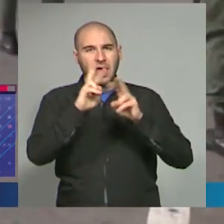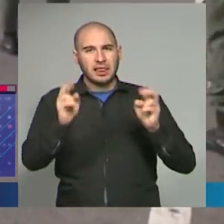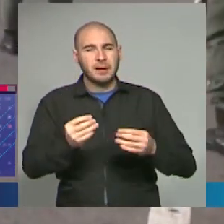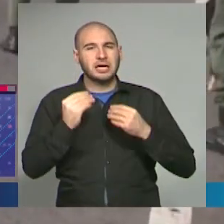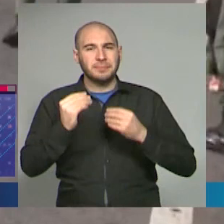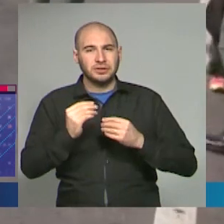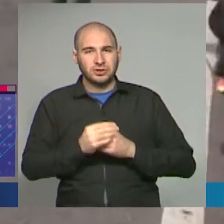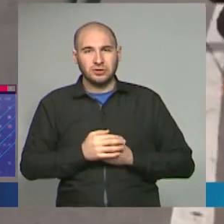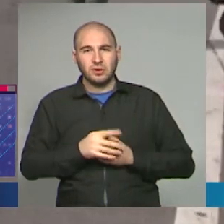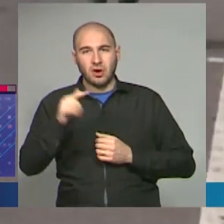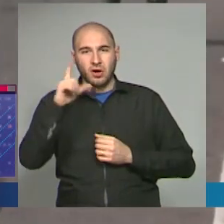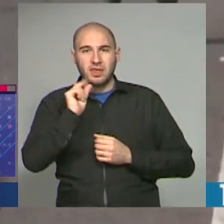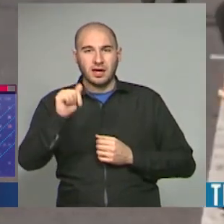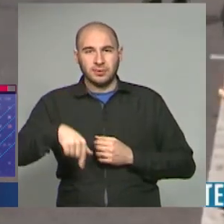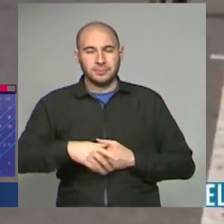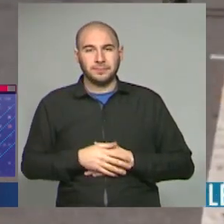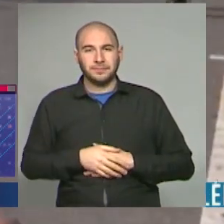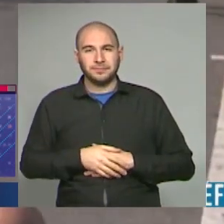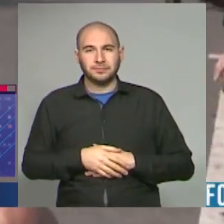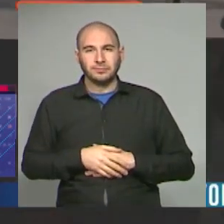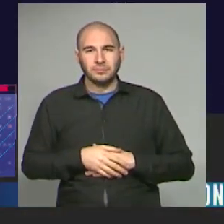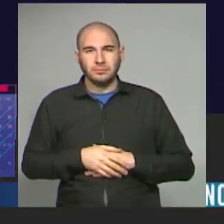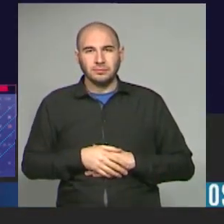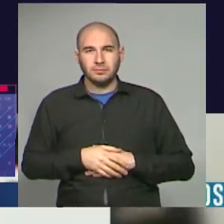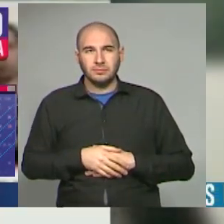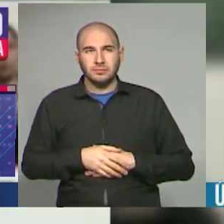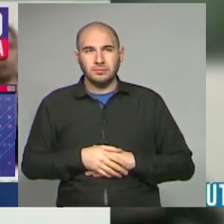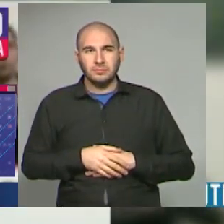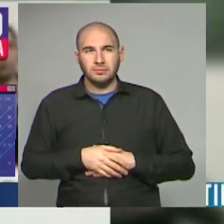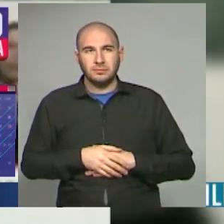lo que sucedía durante la jornada de hoy.